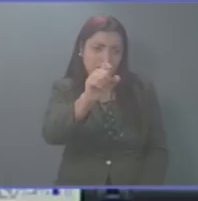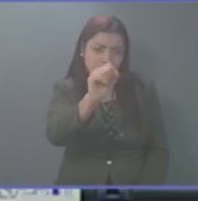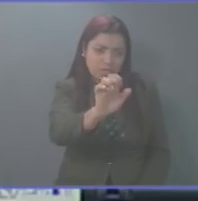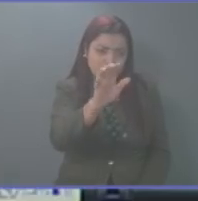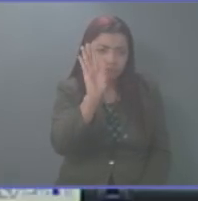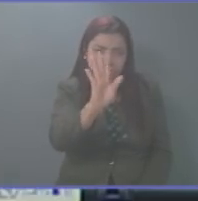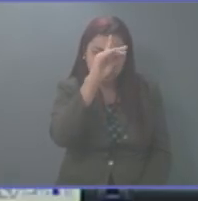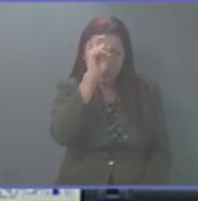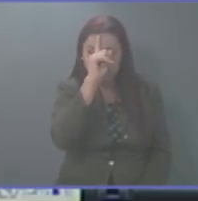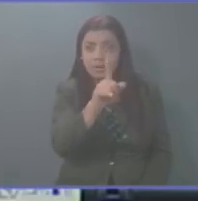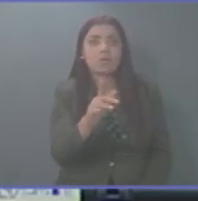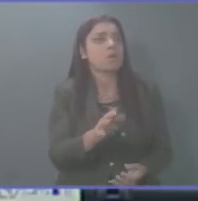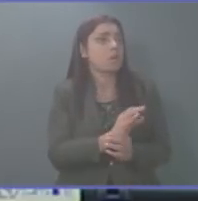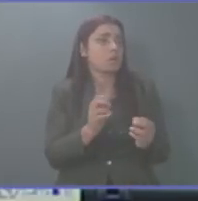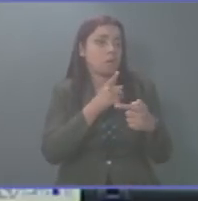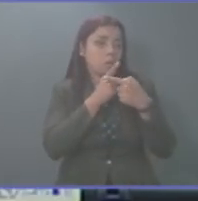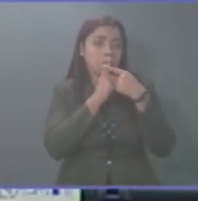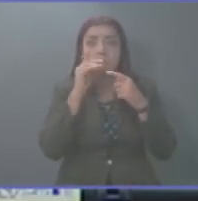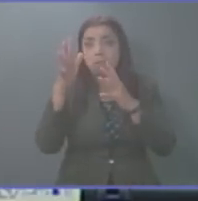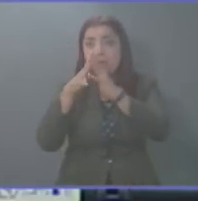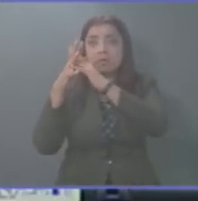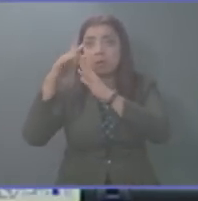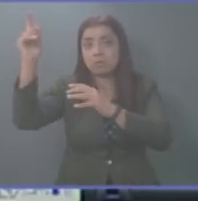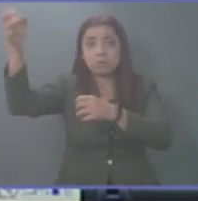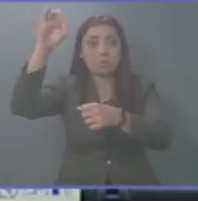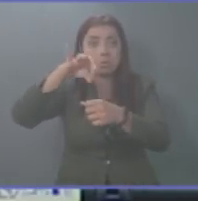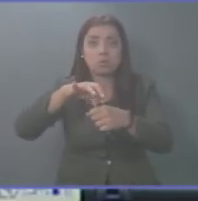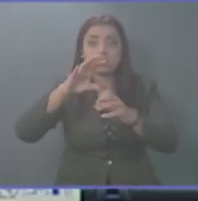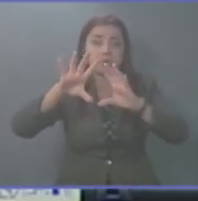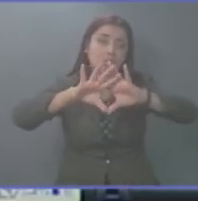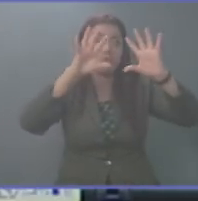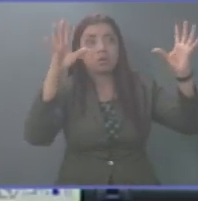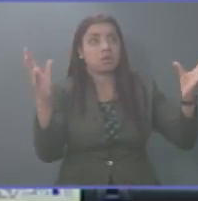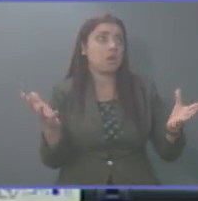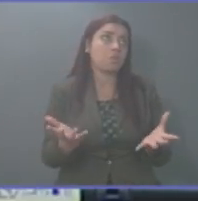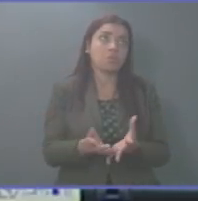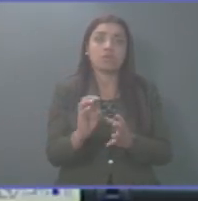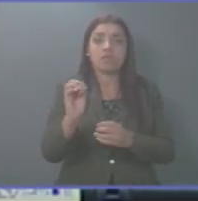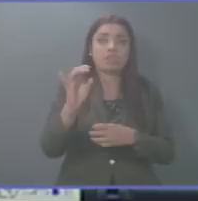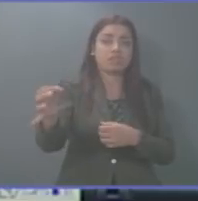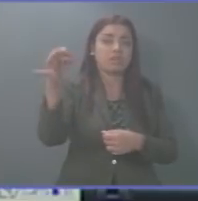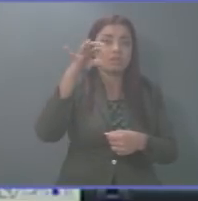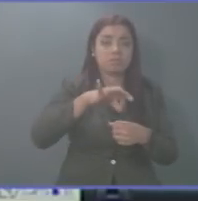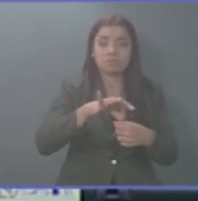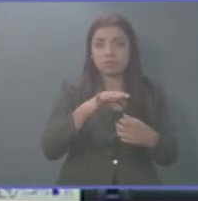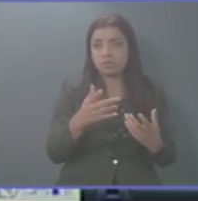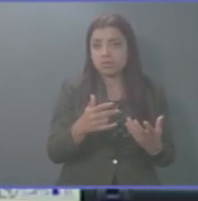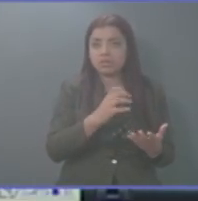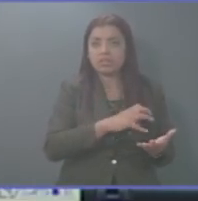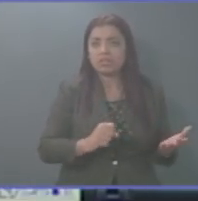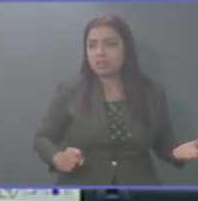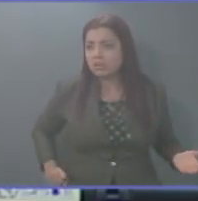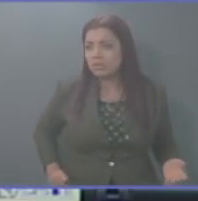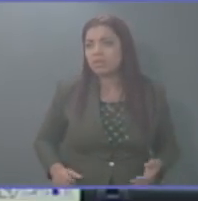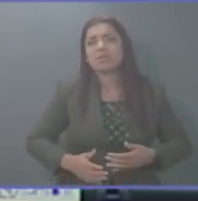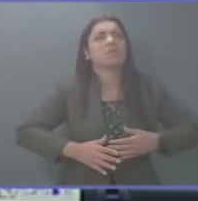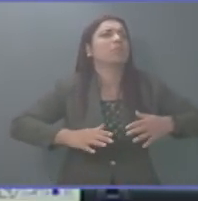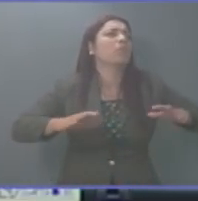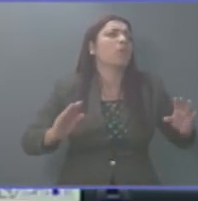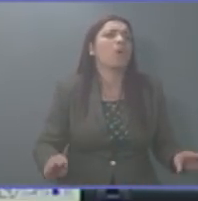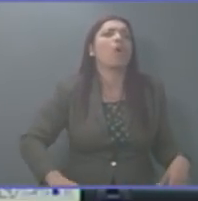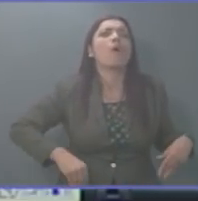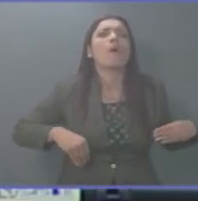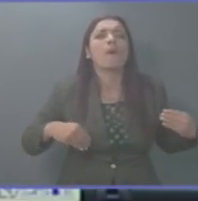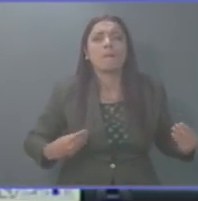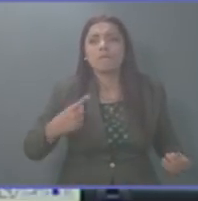Electoral. Que nadie vota en Estados Unidos o en otras partes del mundo en las elecciones de El Salvador, por supuesto. ¿Y cómo una